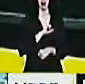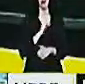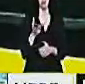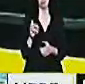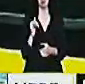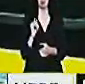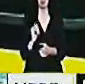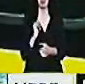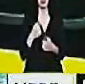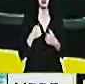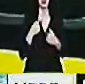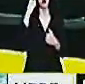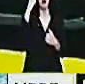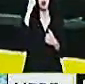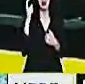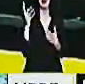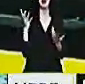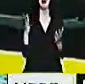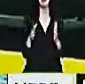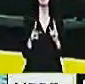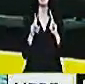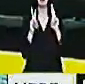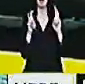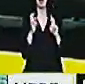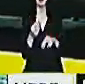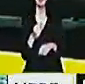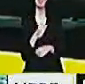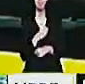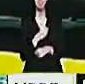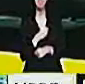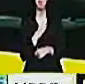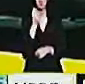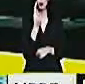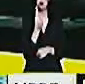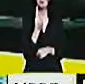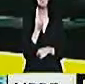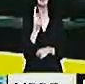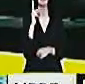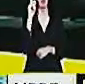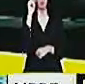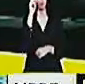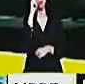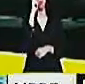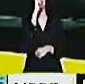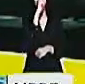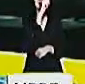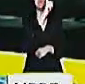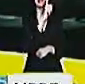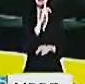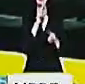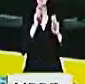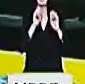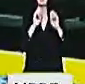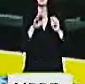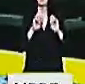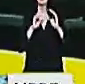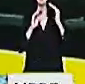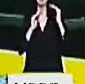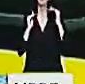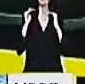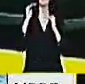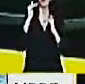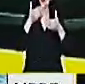conversando. Sí, claro. Creo que uno de los mayores dolores tiene que ver con lo complejo que es hacer educación superior desde